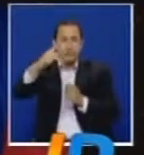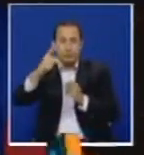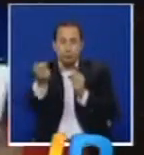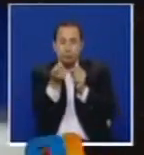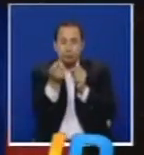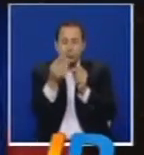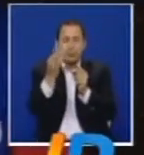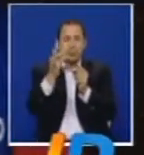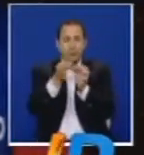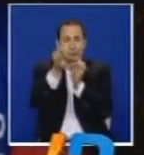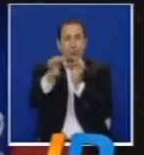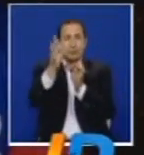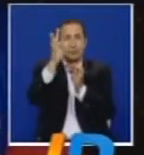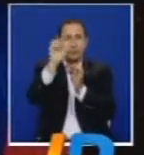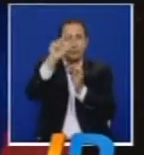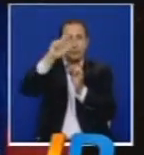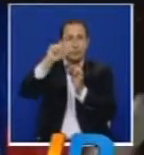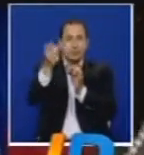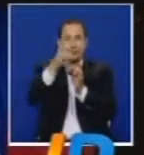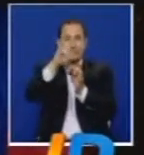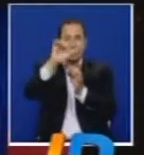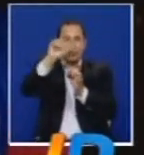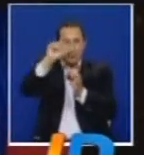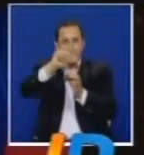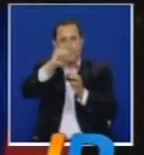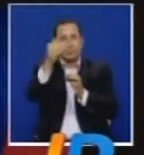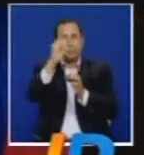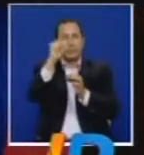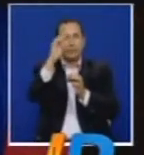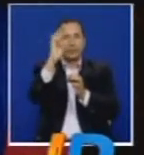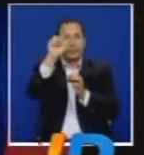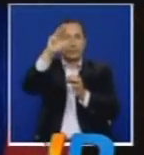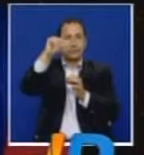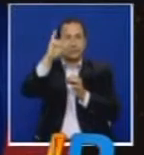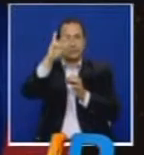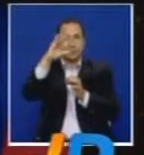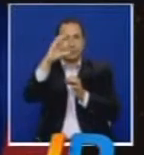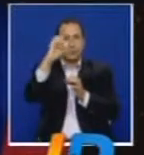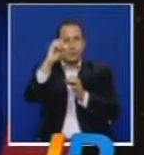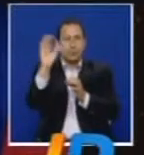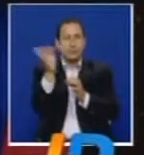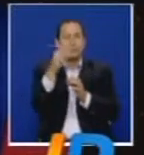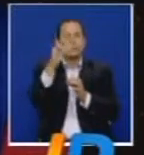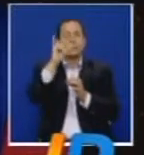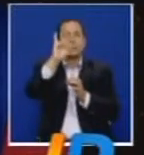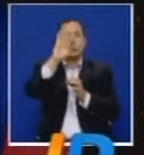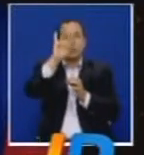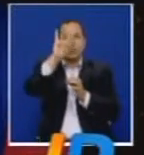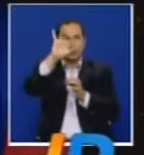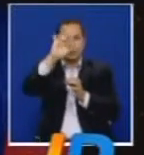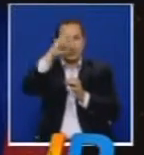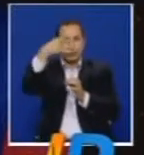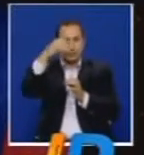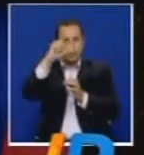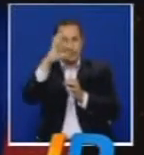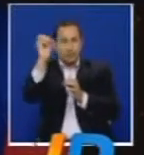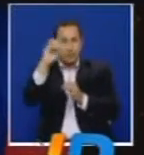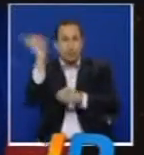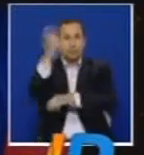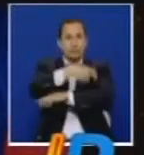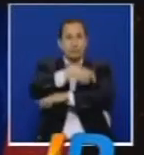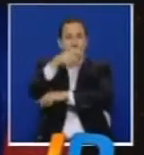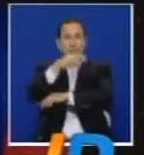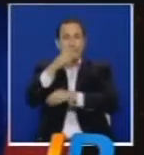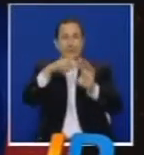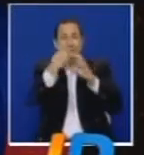Tangua, en Catambuco, a unos 10 kilómetros, en el norte, en el sector de Huesaco, y también hacia la salida del Putumayo. A